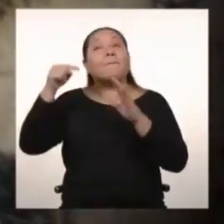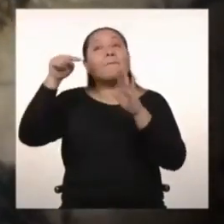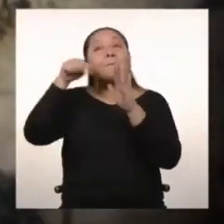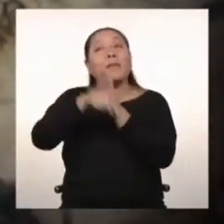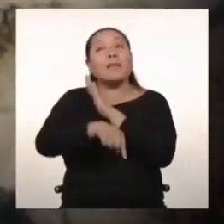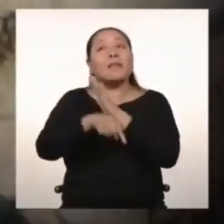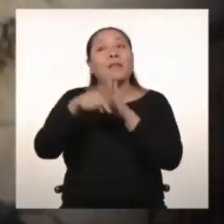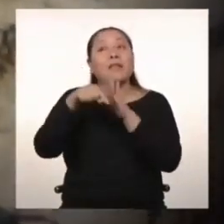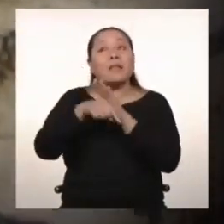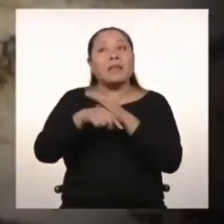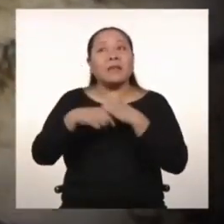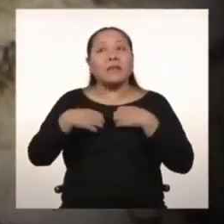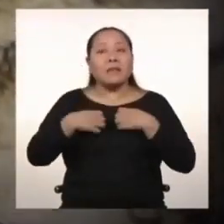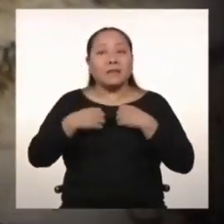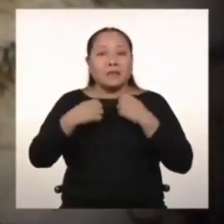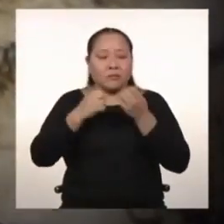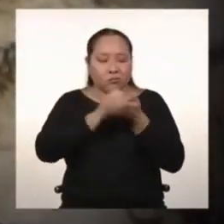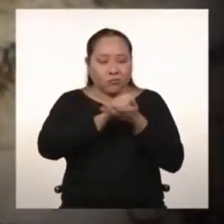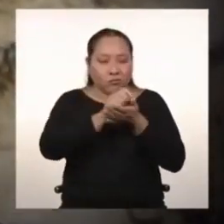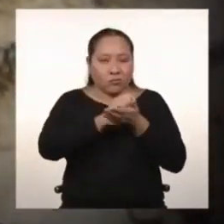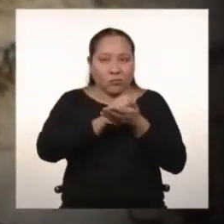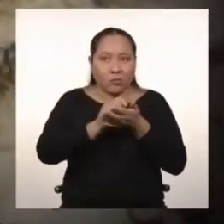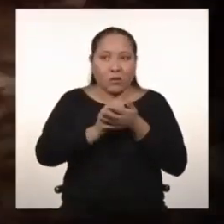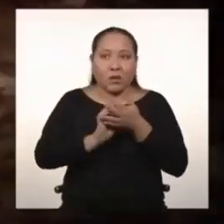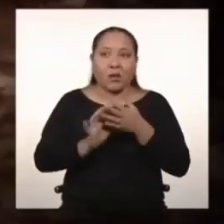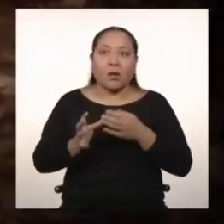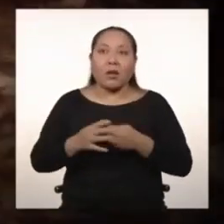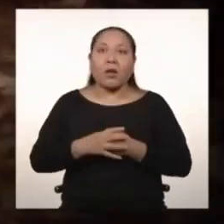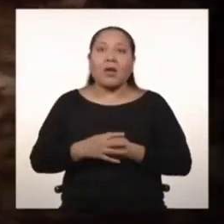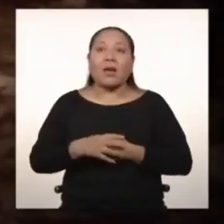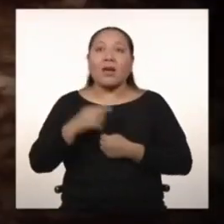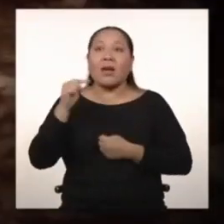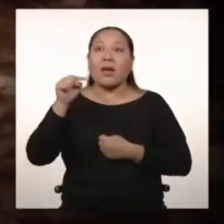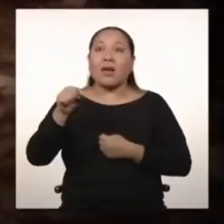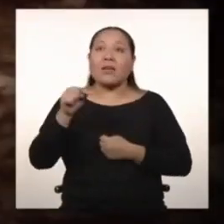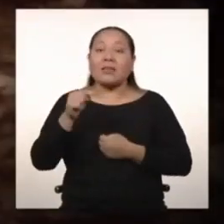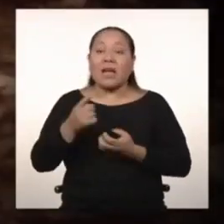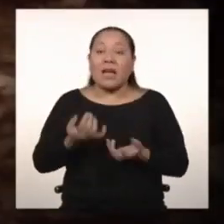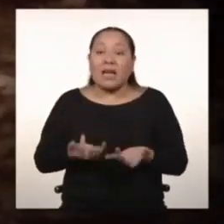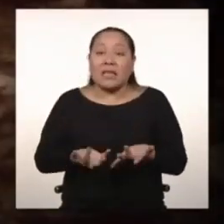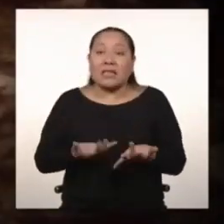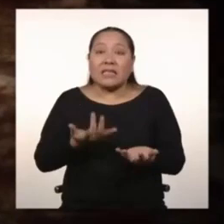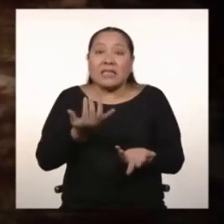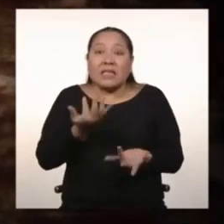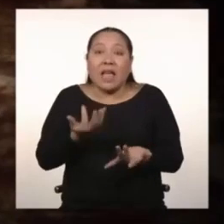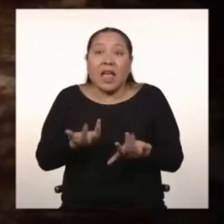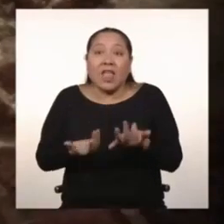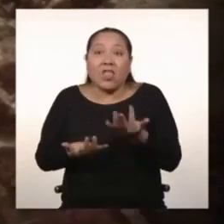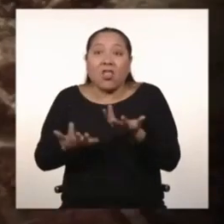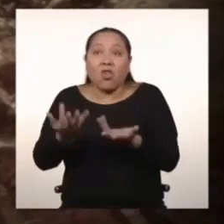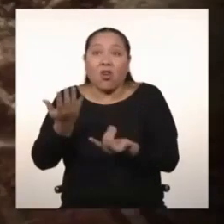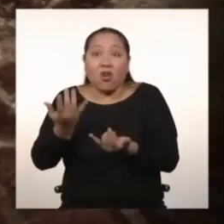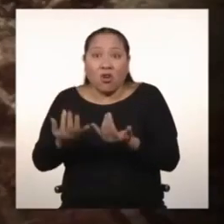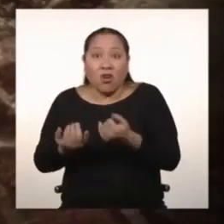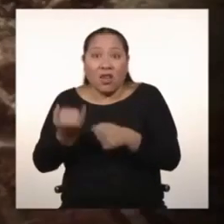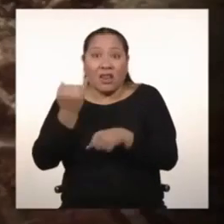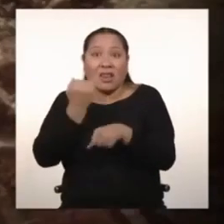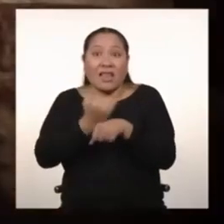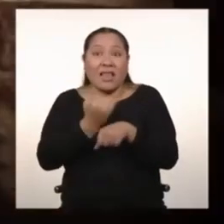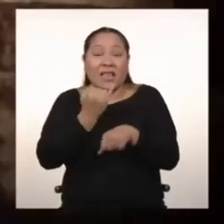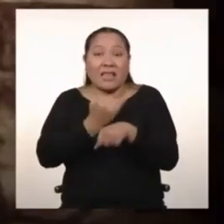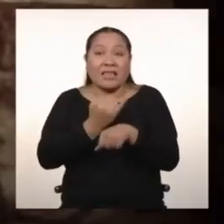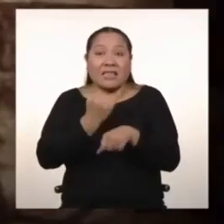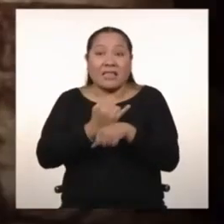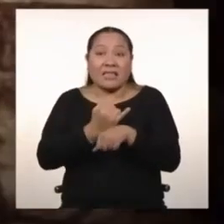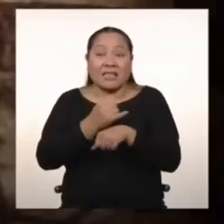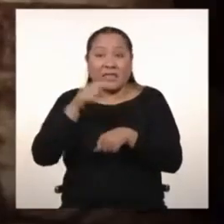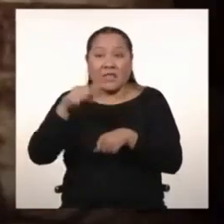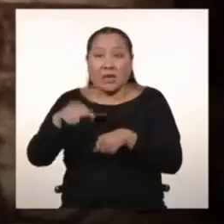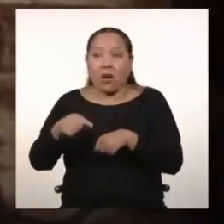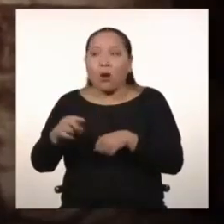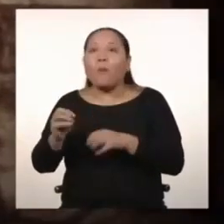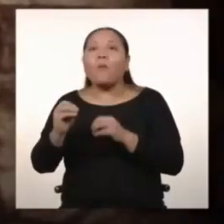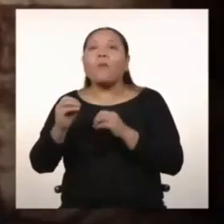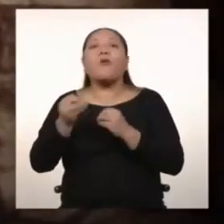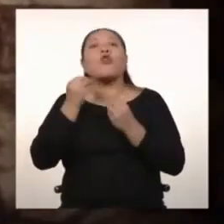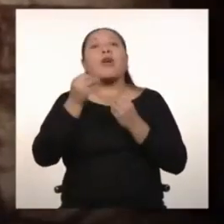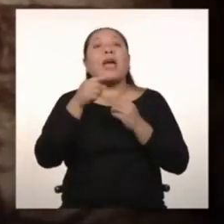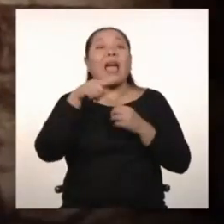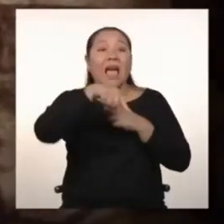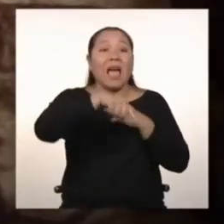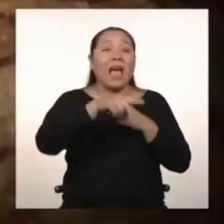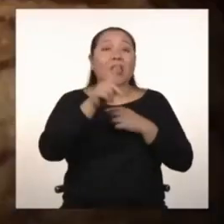tinta fue terrible también, pues, ¿no? El incendio que provocó en la iglesia de Sangrara fue terrible también,